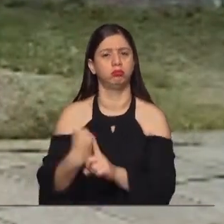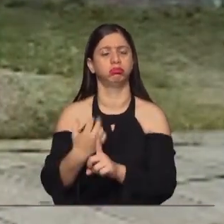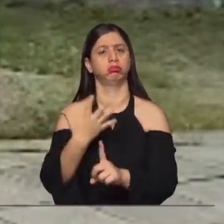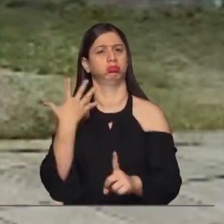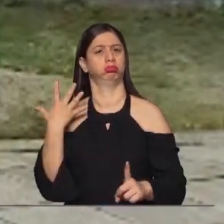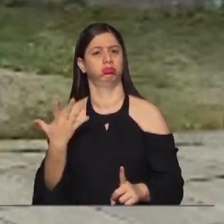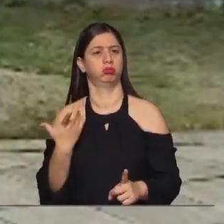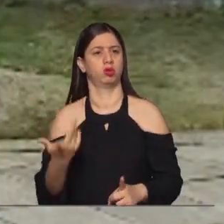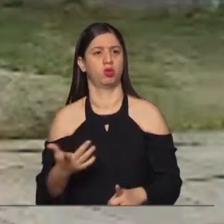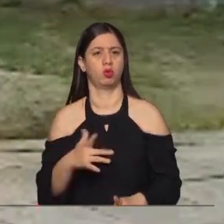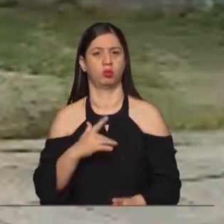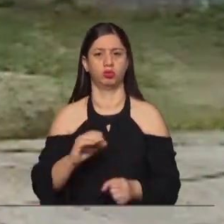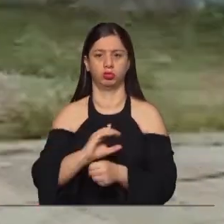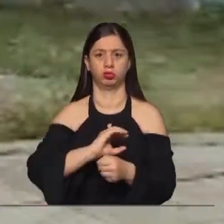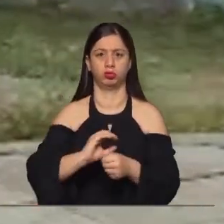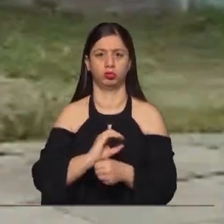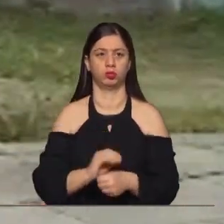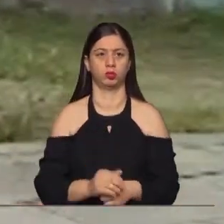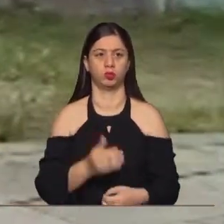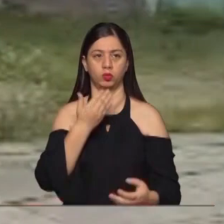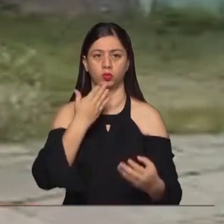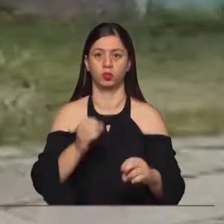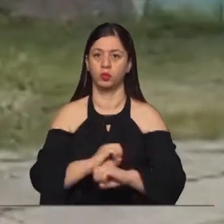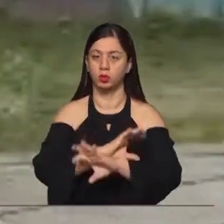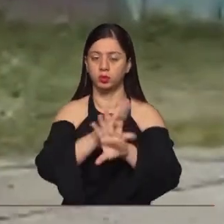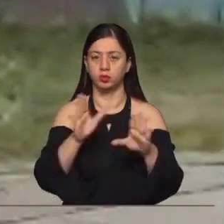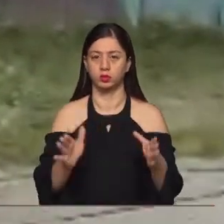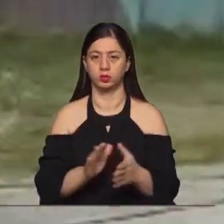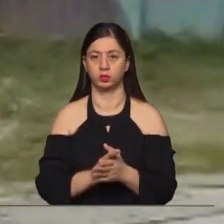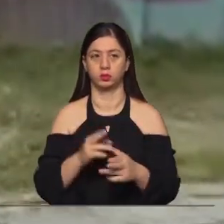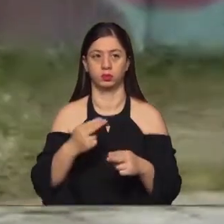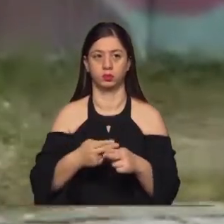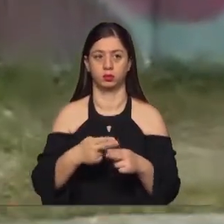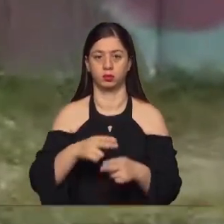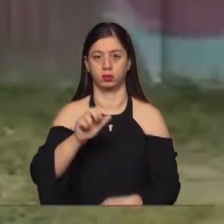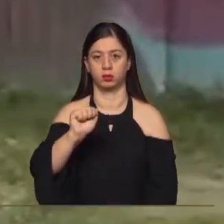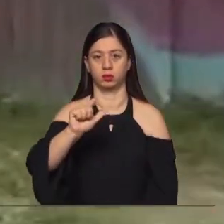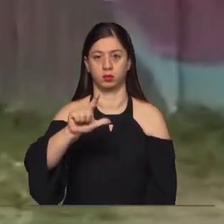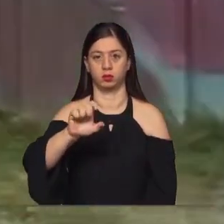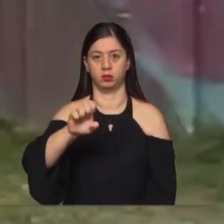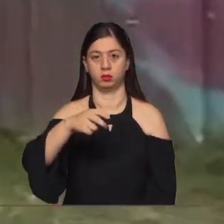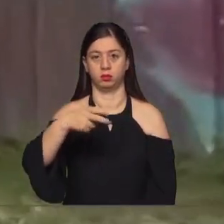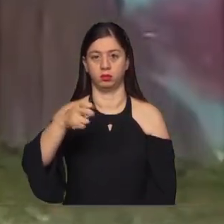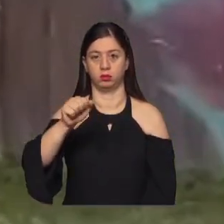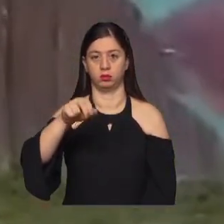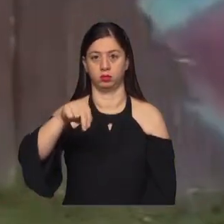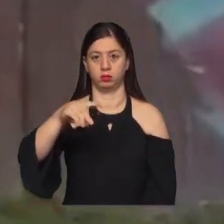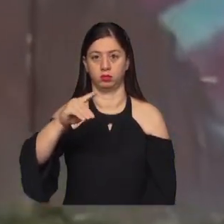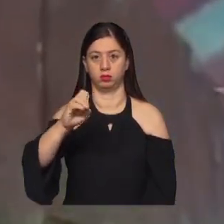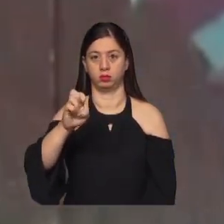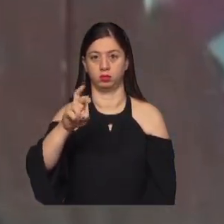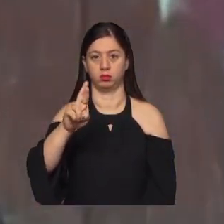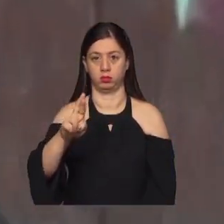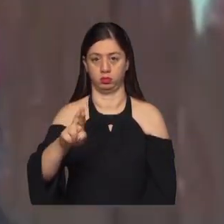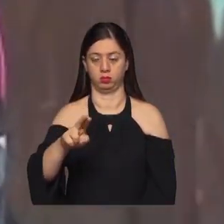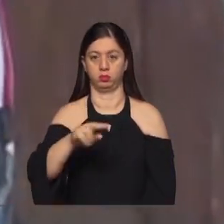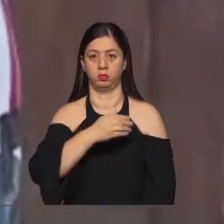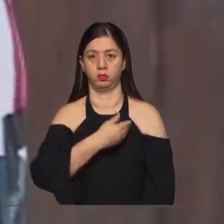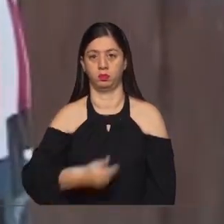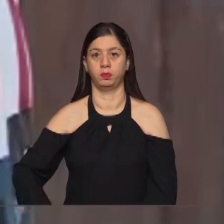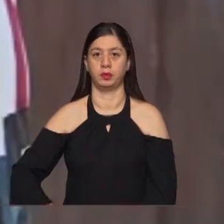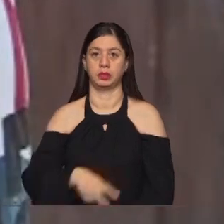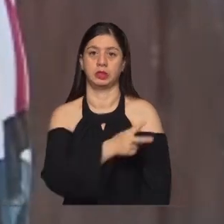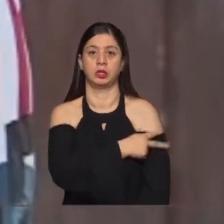costos a la ciudadanía? Bueno, muy buenos días. Mi nombre es Alexander Marmolejo, presidente del barrio Tierra Blanca. Los costos